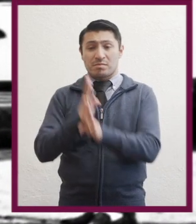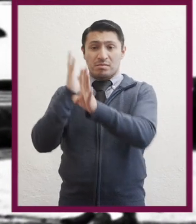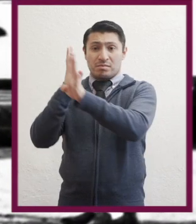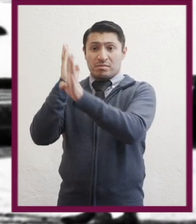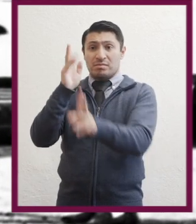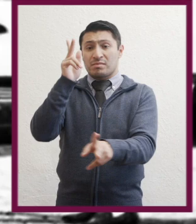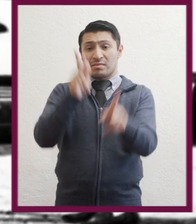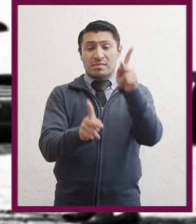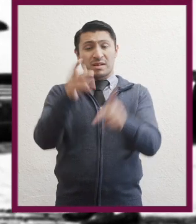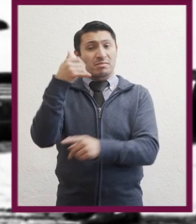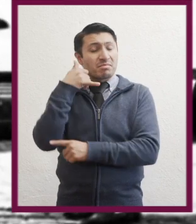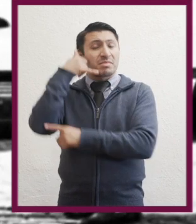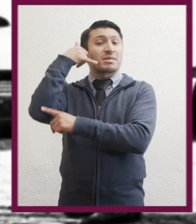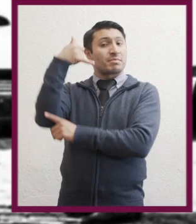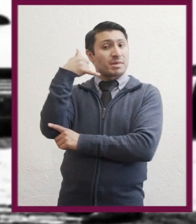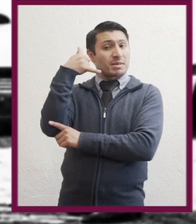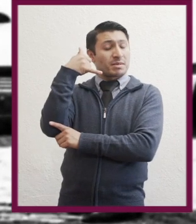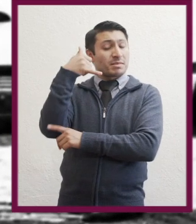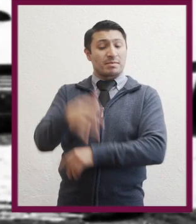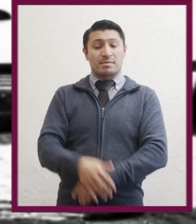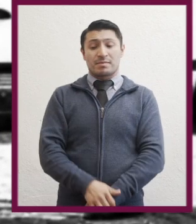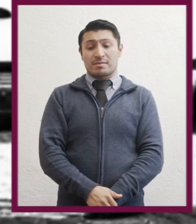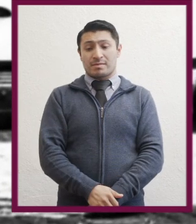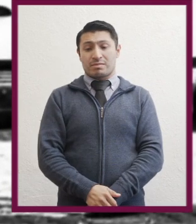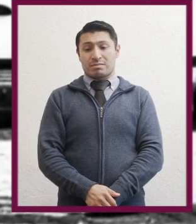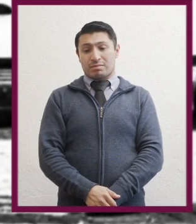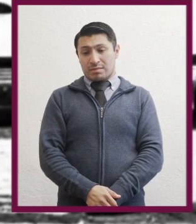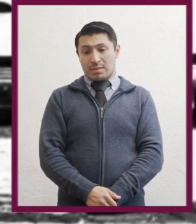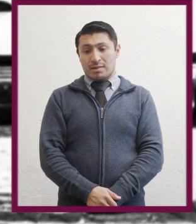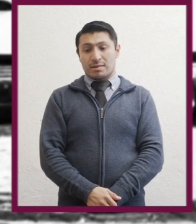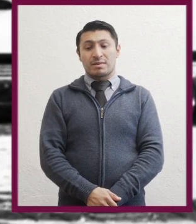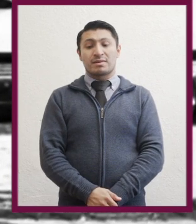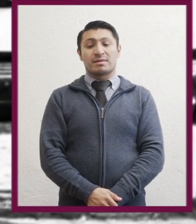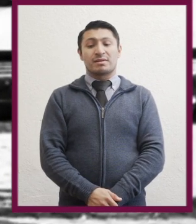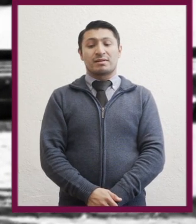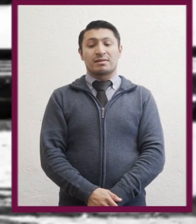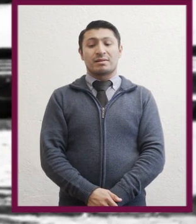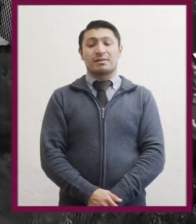hacen fila para hablar en una caseta telefónica.